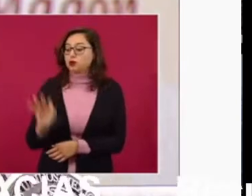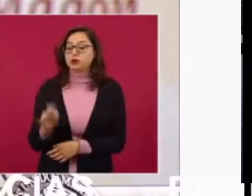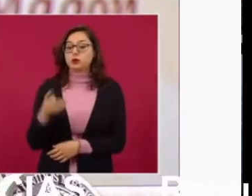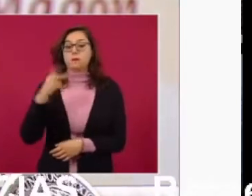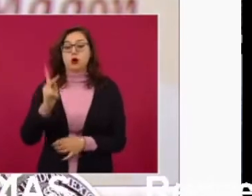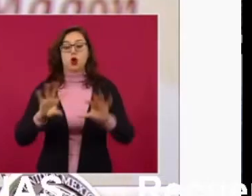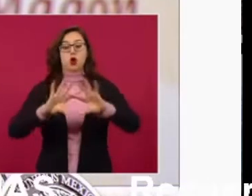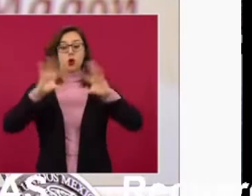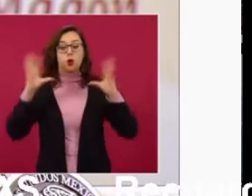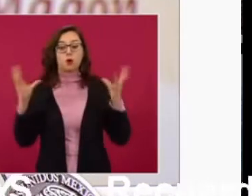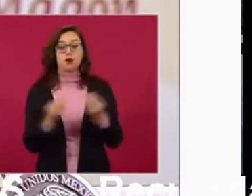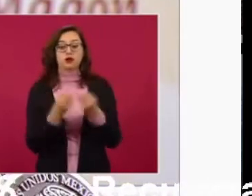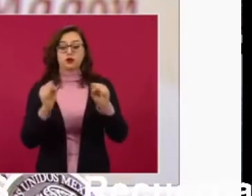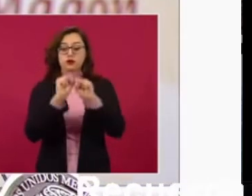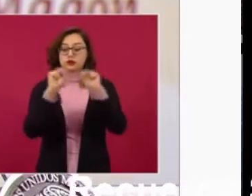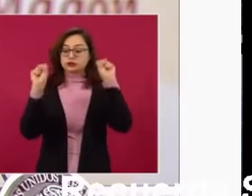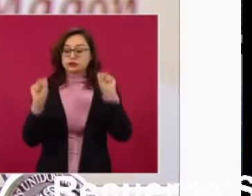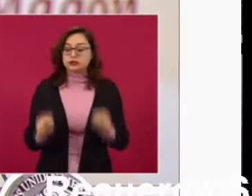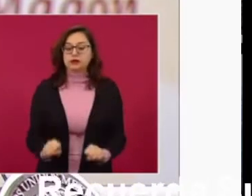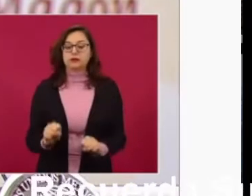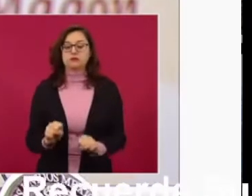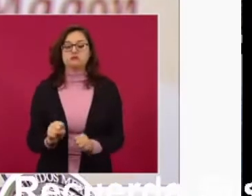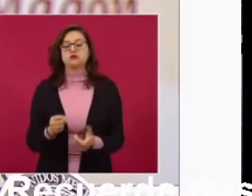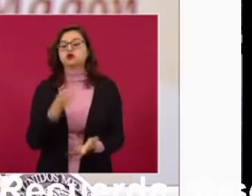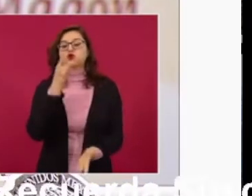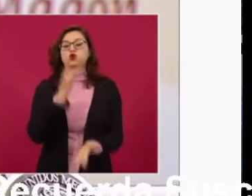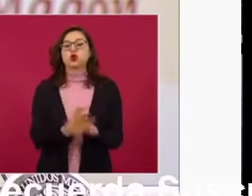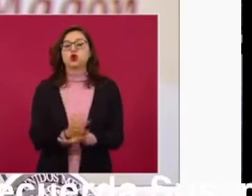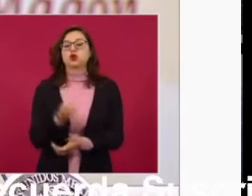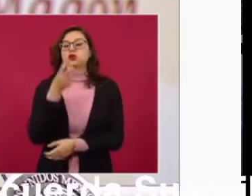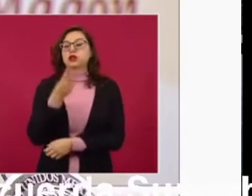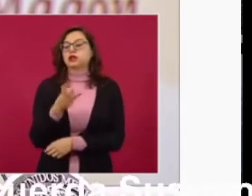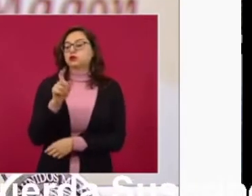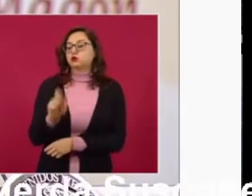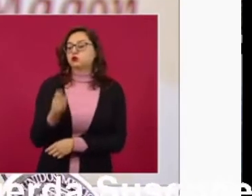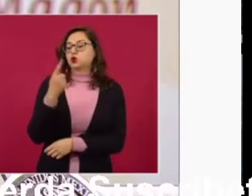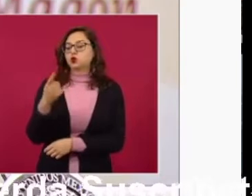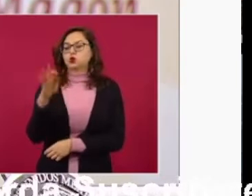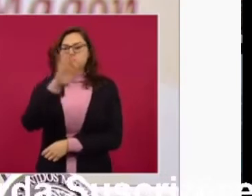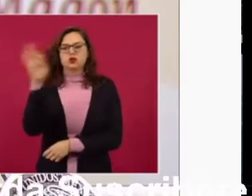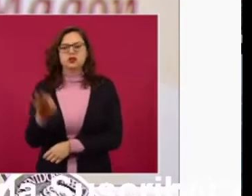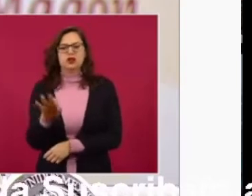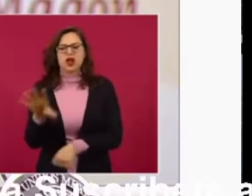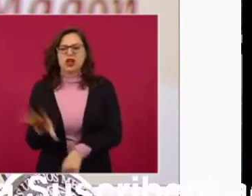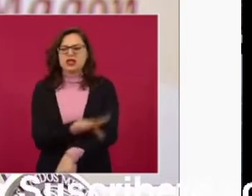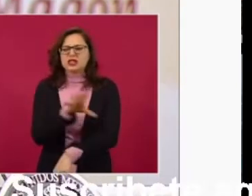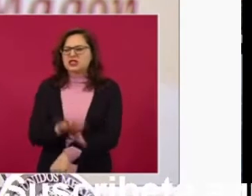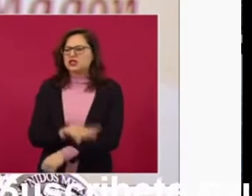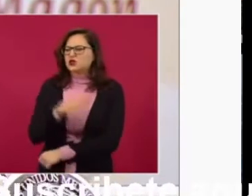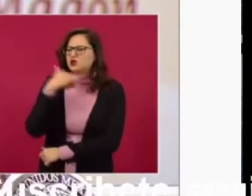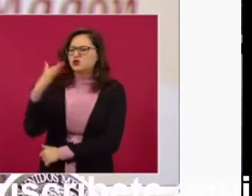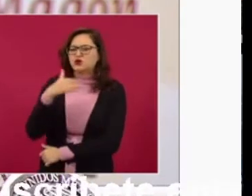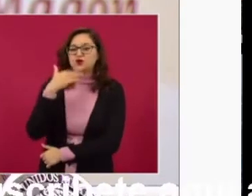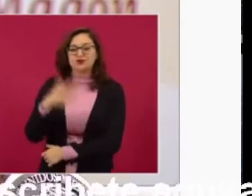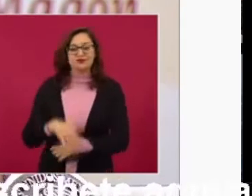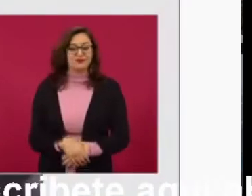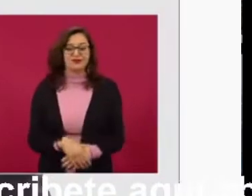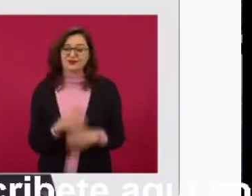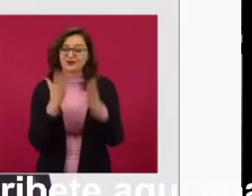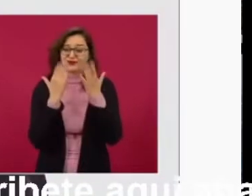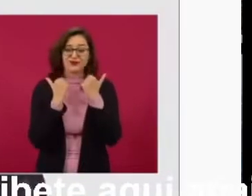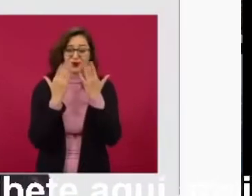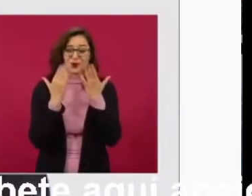nacional representa el 3.1 por ciento entonces no existen esas críticas y esos mensajes